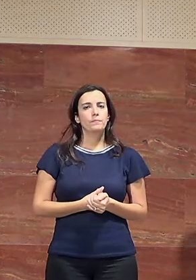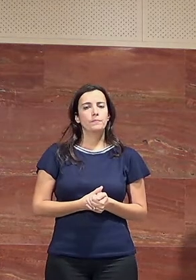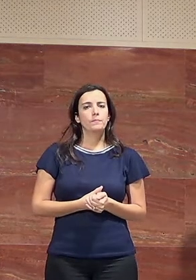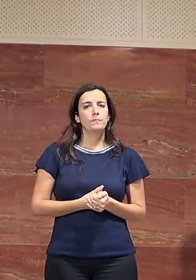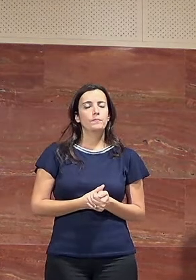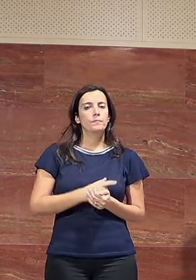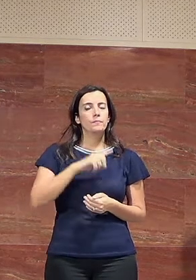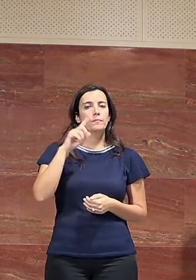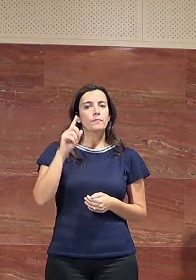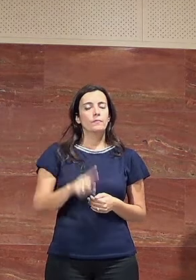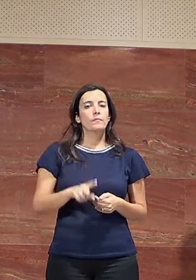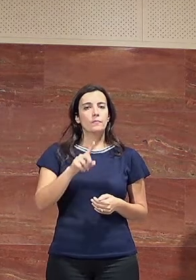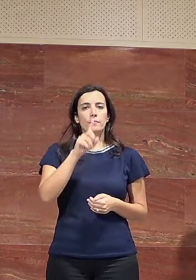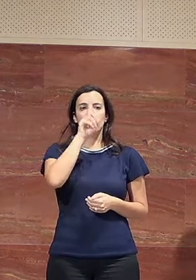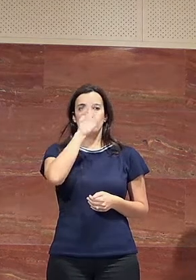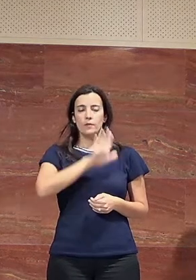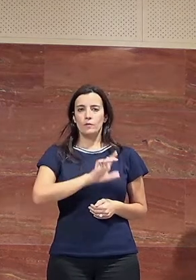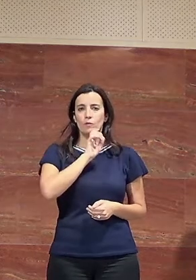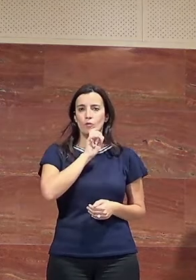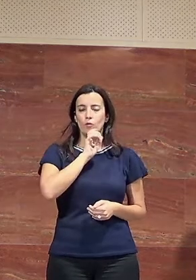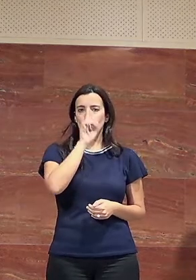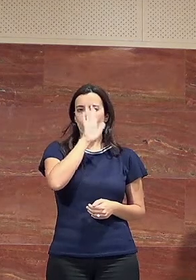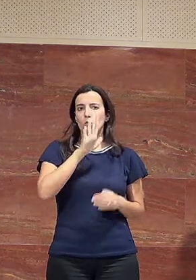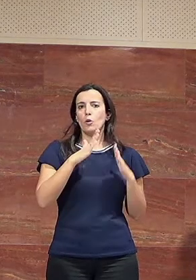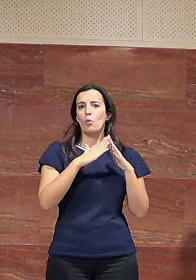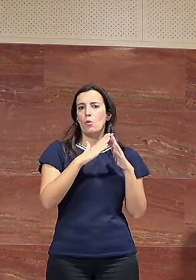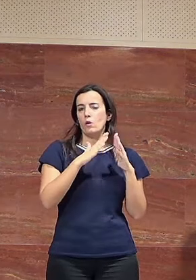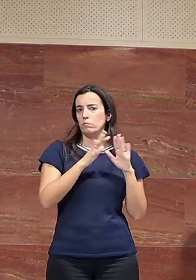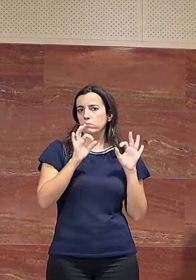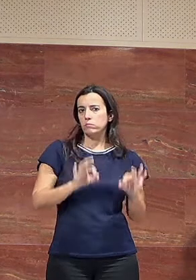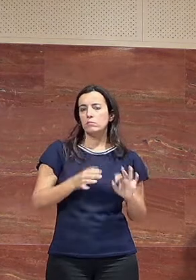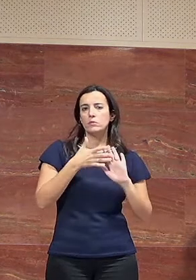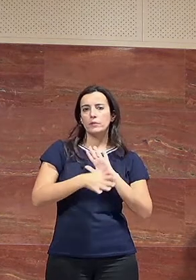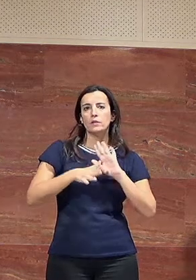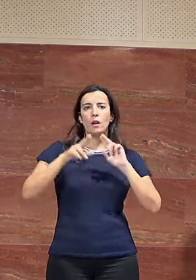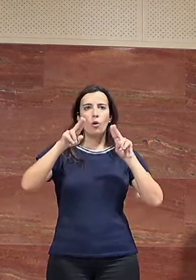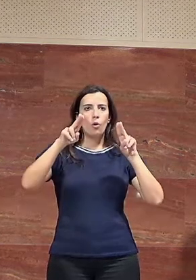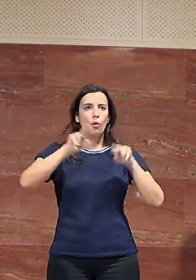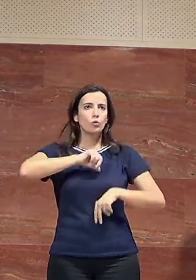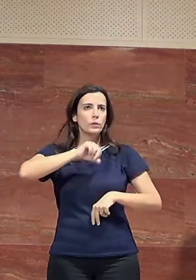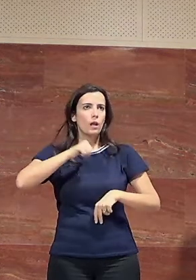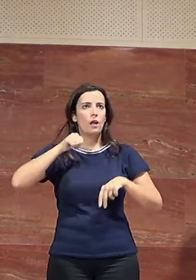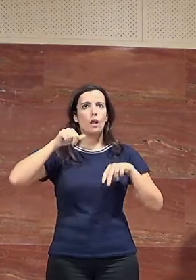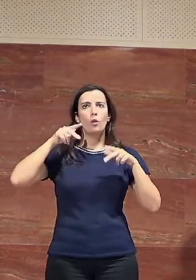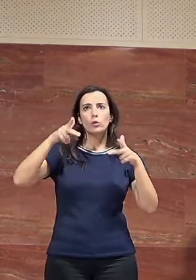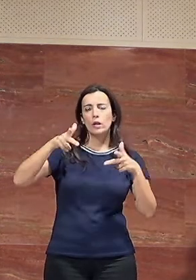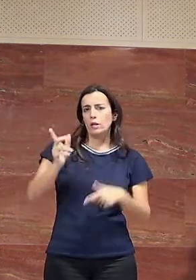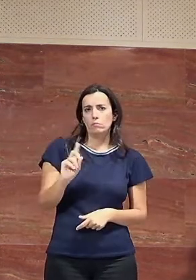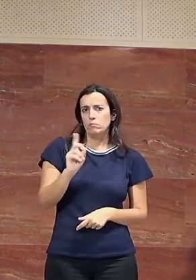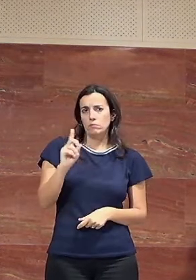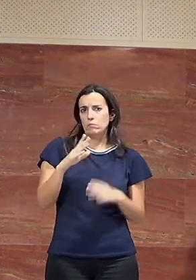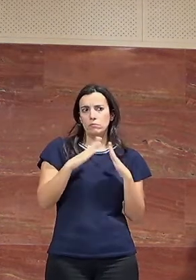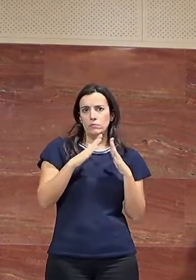El aspecto de estos sitios, veis que es un aspecto totalmente de hogar, no parecen desde luego ni hospitales ni tampoco hoteles, ¿no?